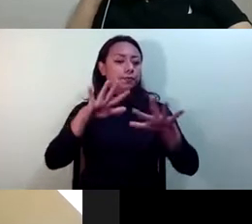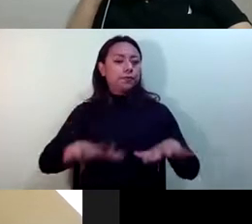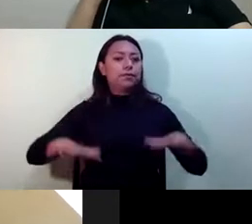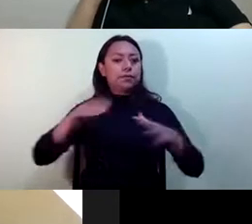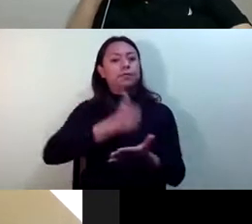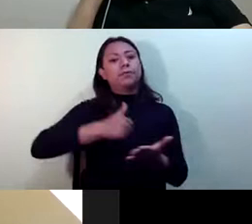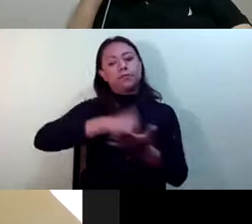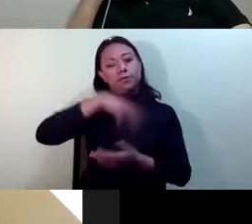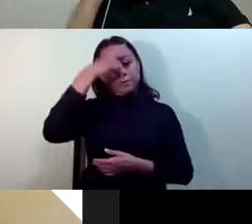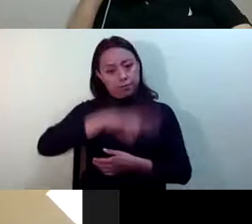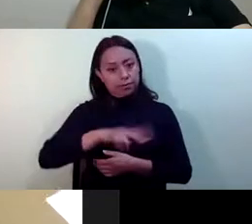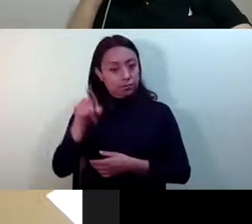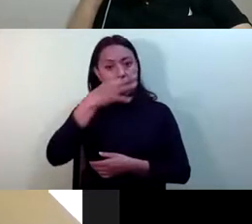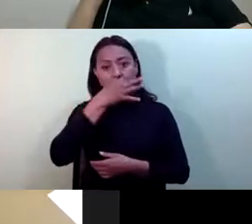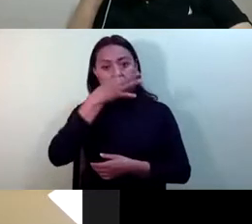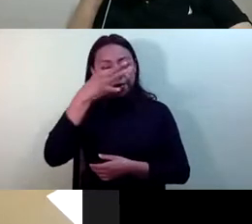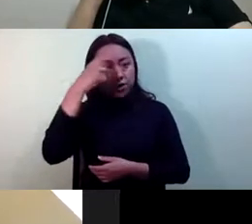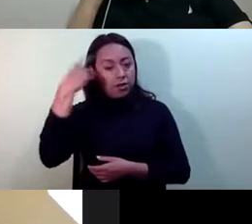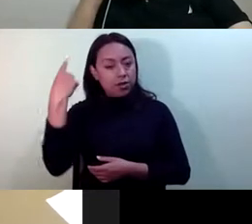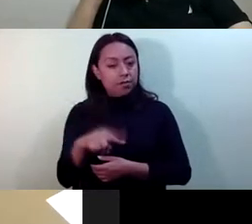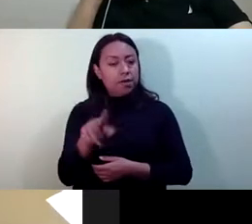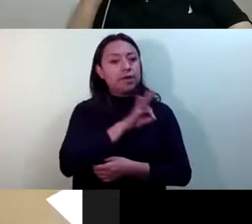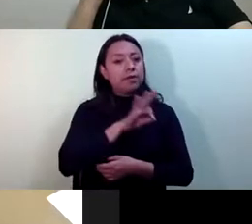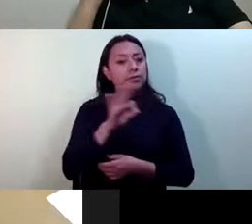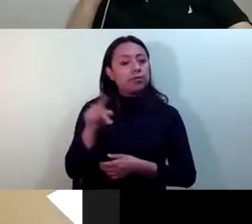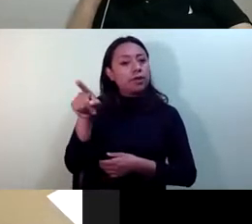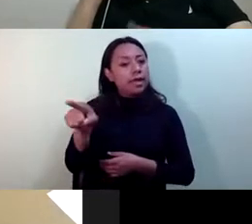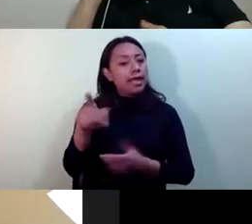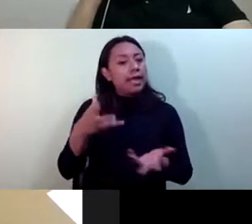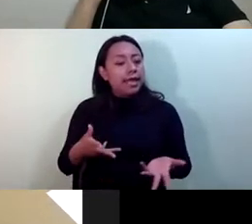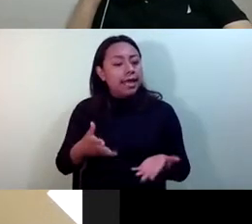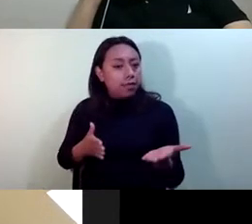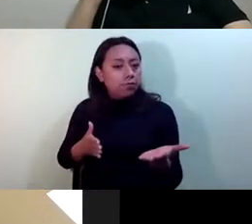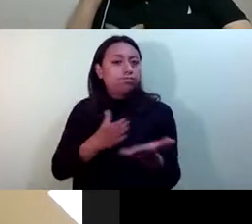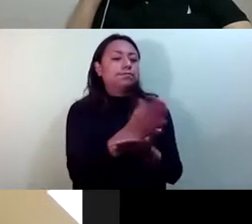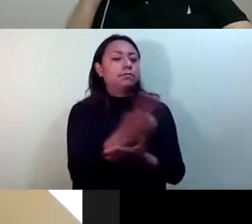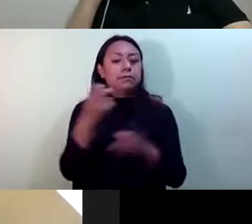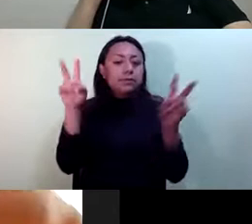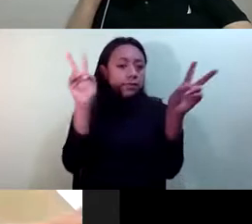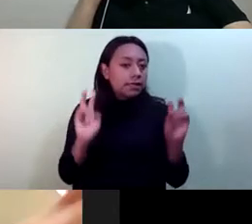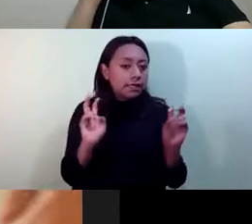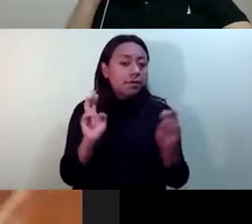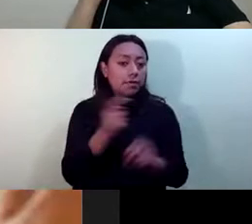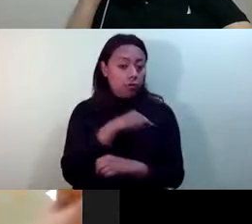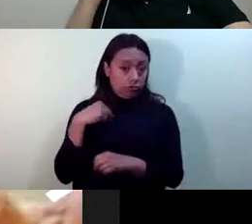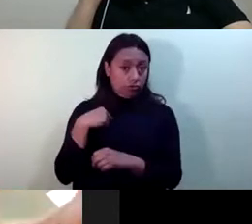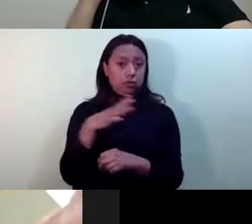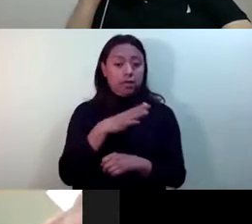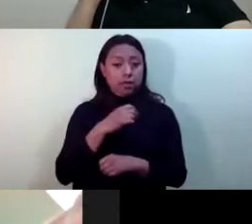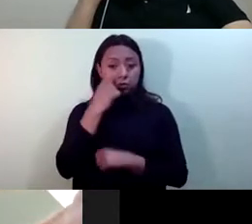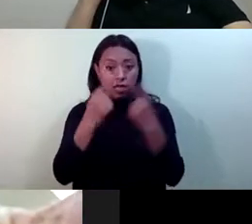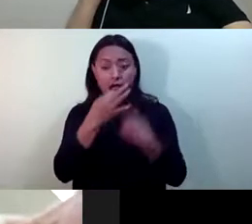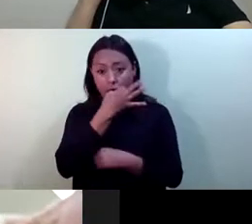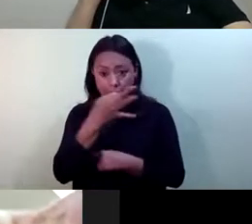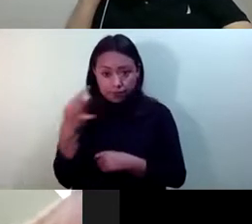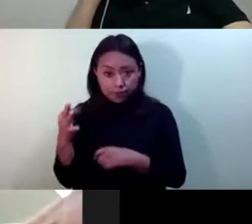fue notificado para que pudiera intervenir en este tema? ¿Tenemos alguna notificación? ¿Nos han